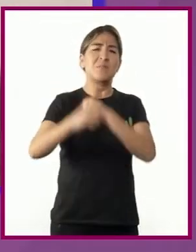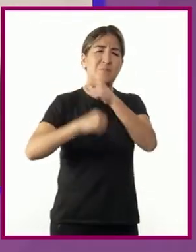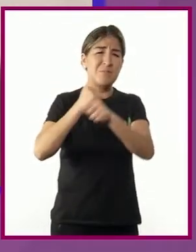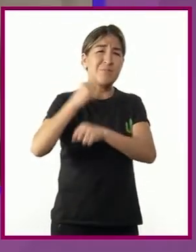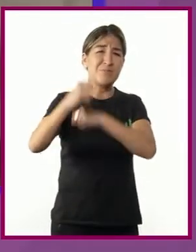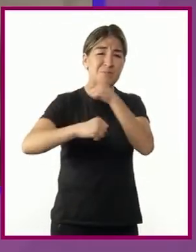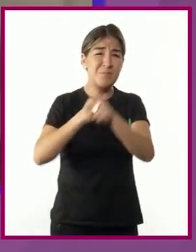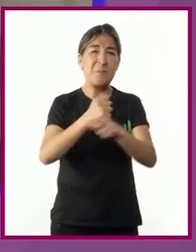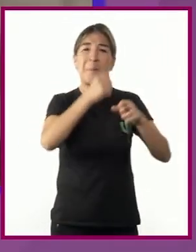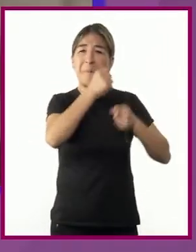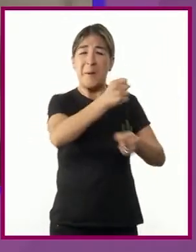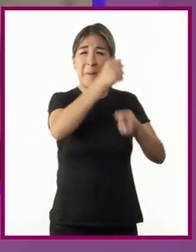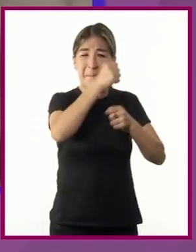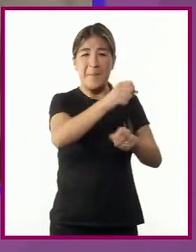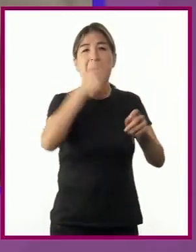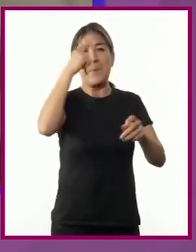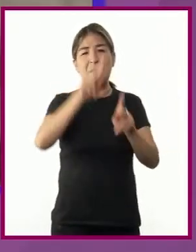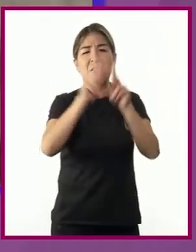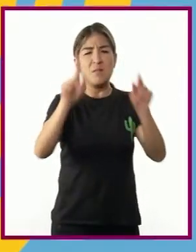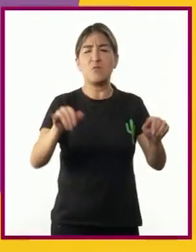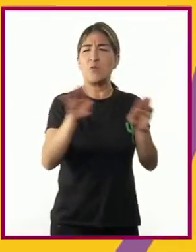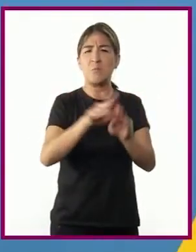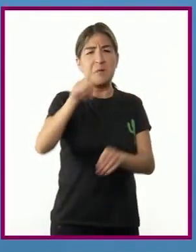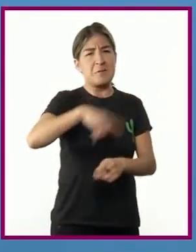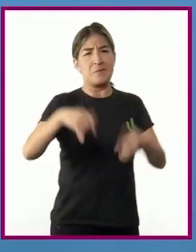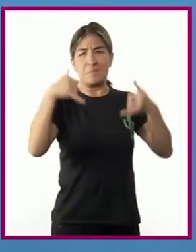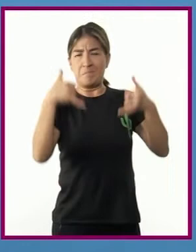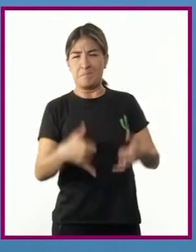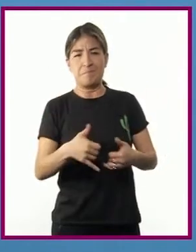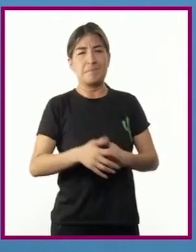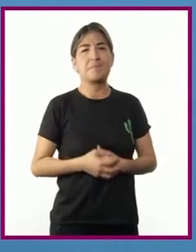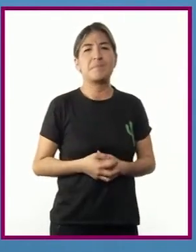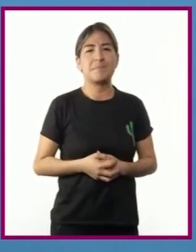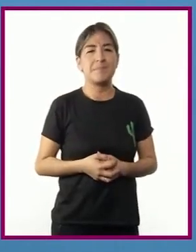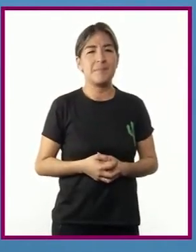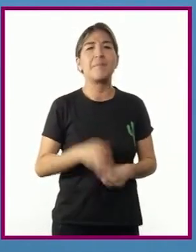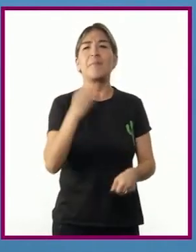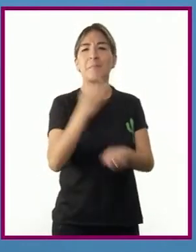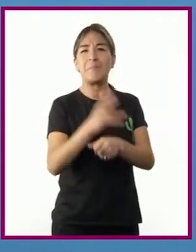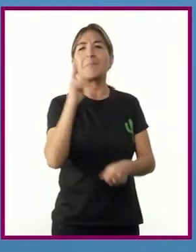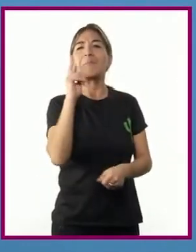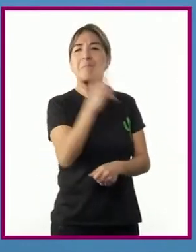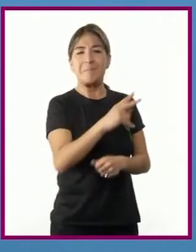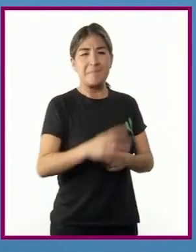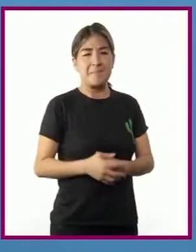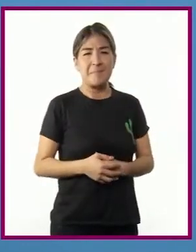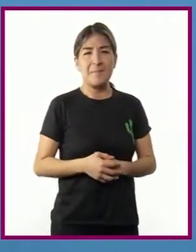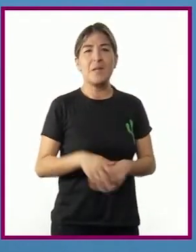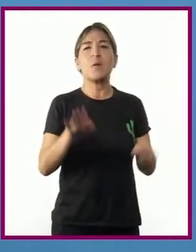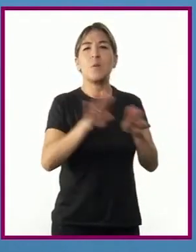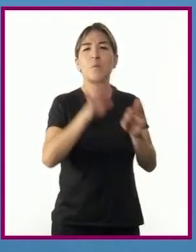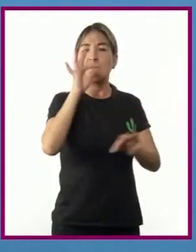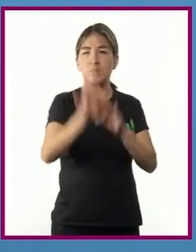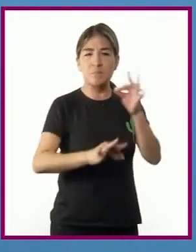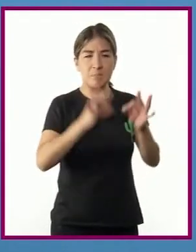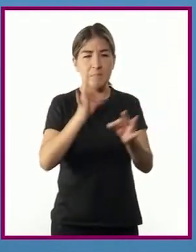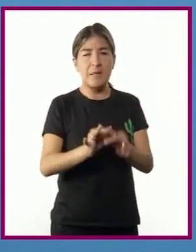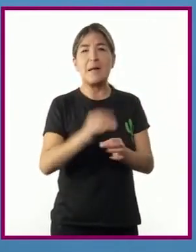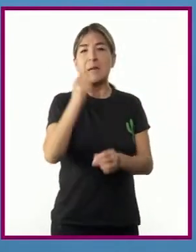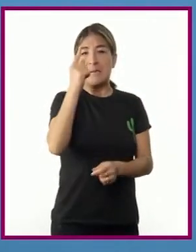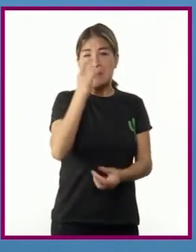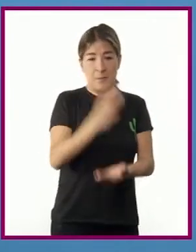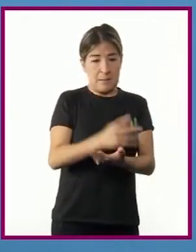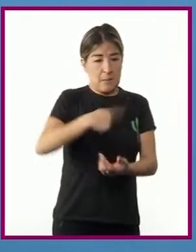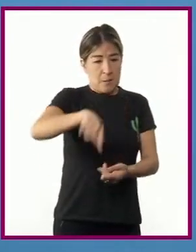protestas pacíficas y desobediencia civil. ¿Qué les pareció? Debe existir un compromiso no solo entre